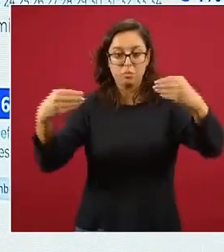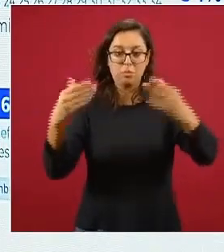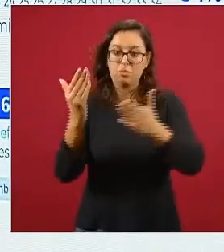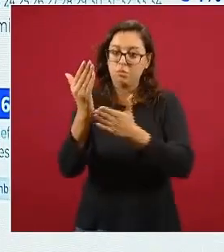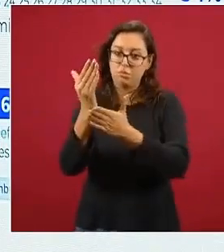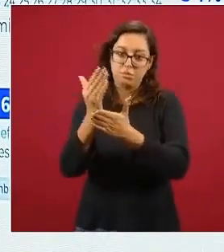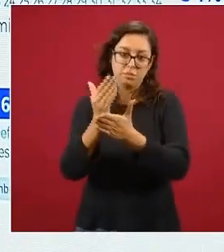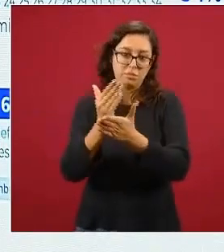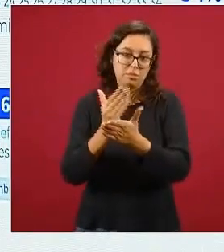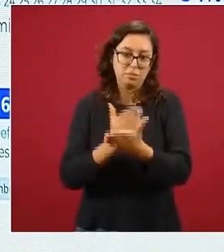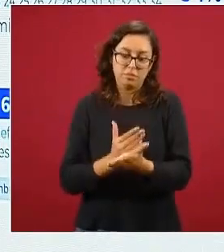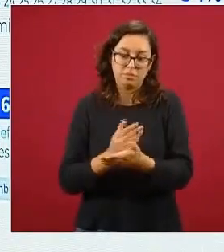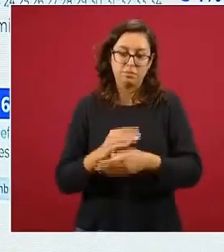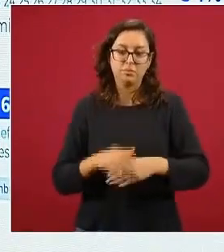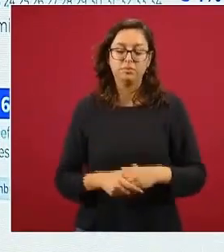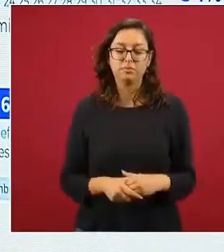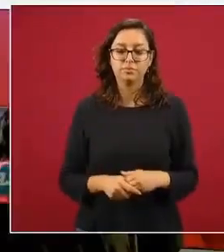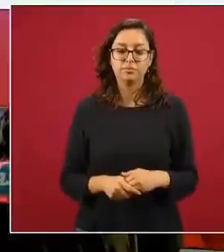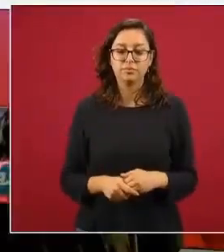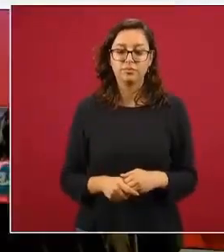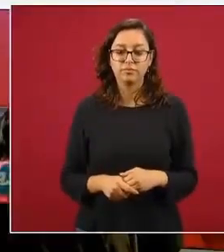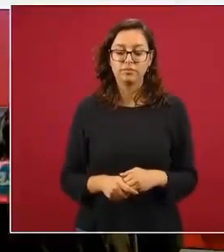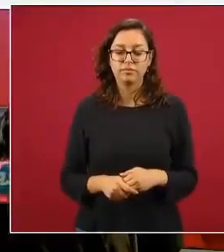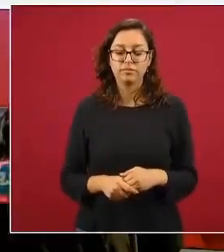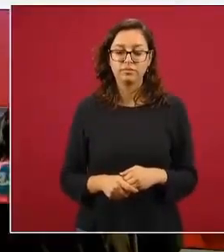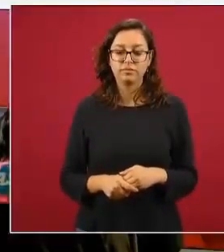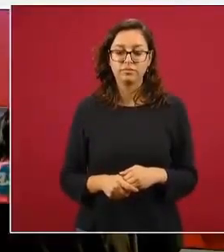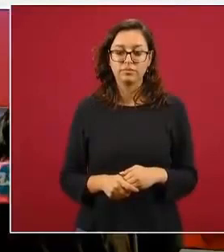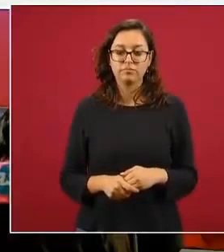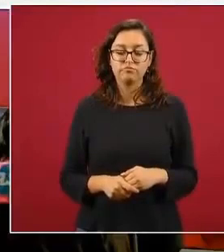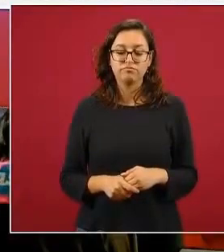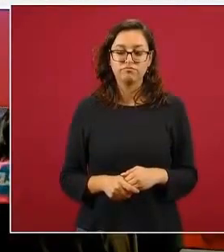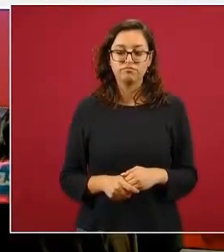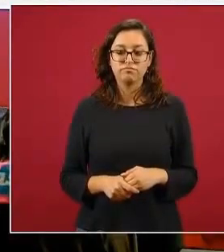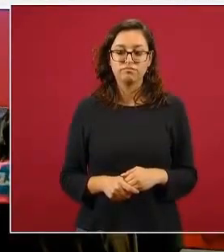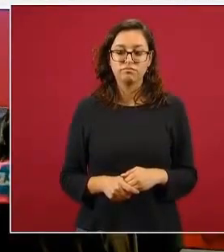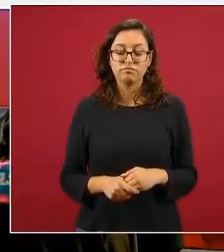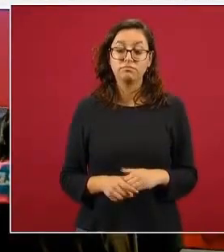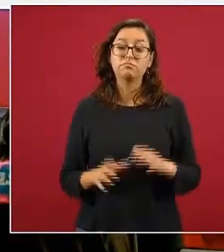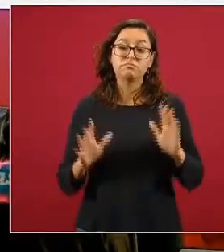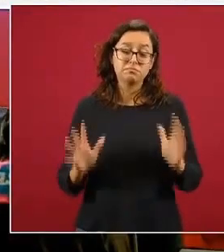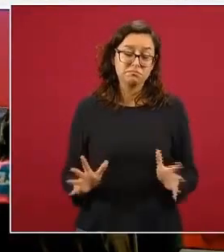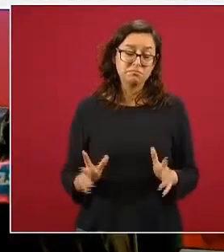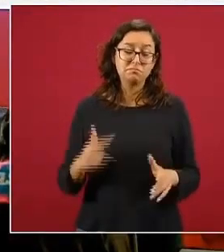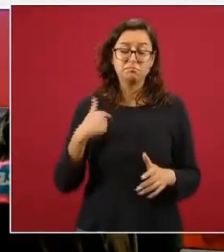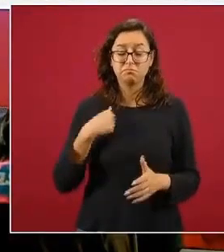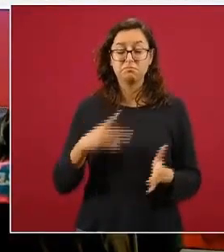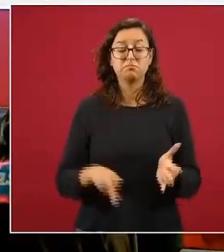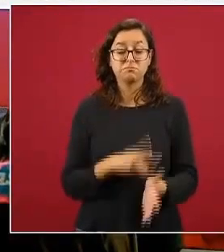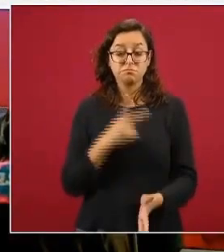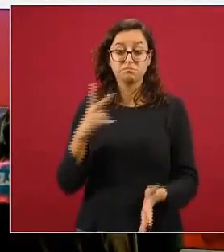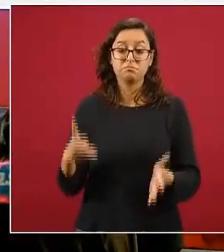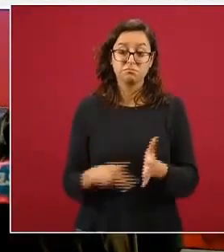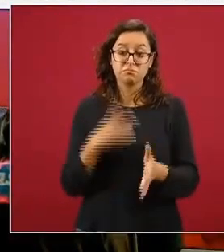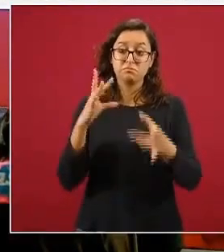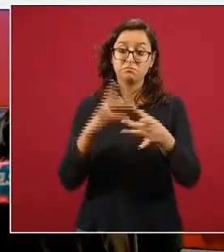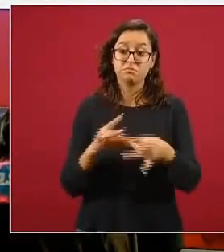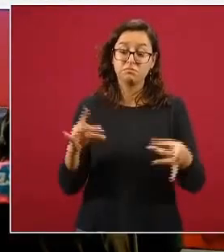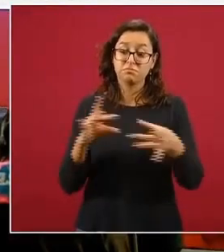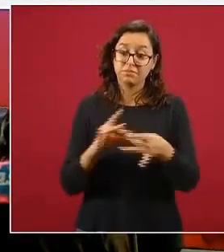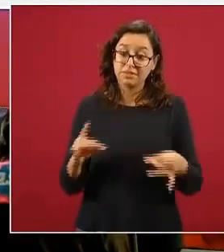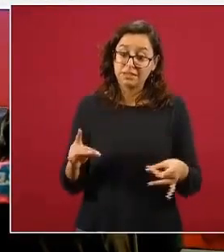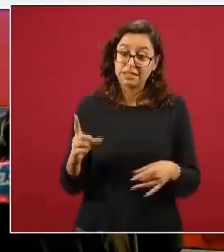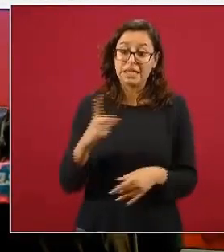allá de la que tiene al momento de liberarse, y que si se mantienen, como he dicho en muchas ocasiones, sí y solo si